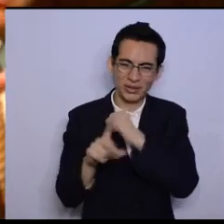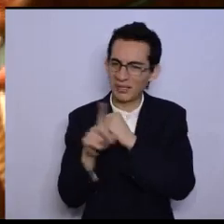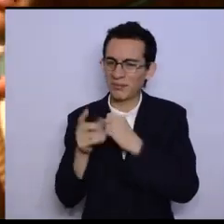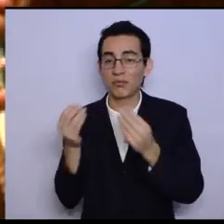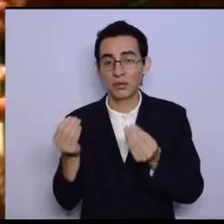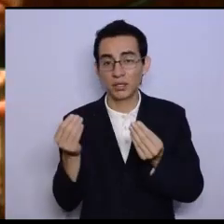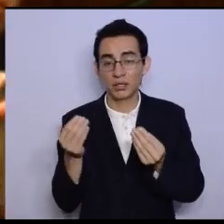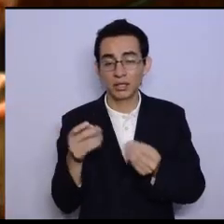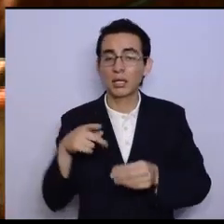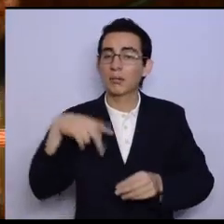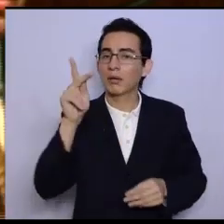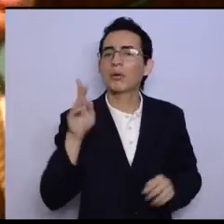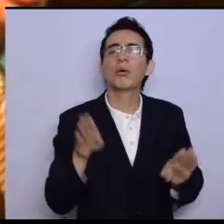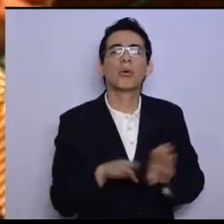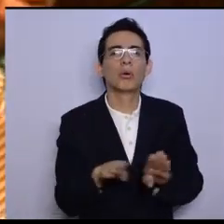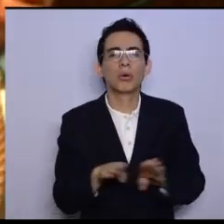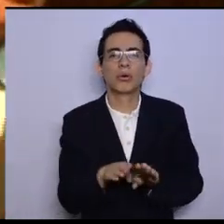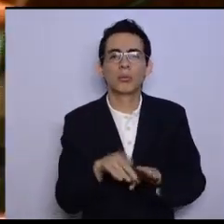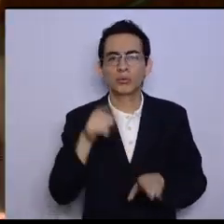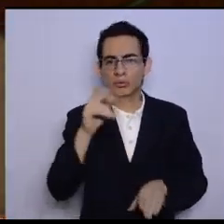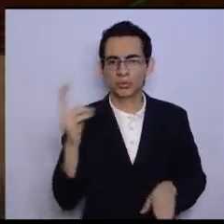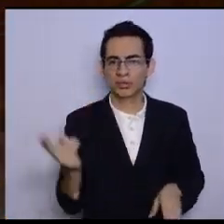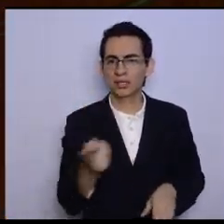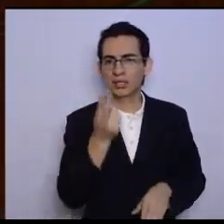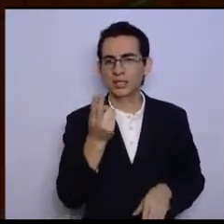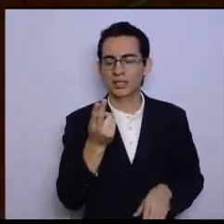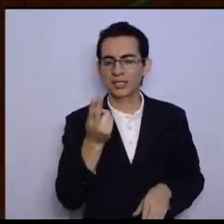pero la están llevando los inocentes.